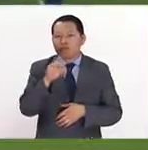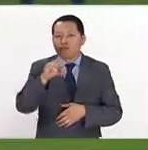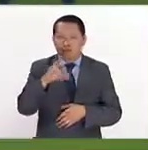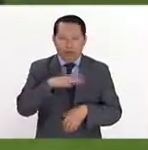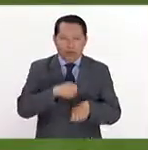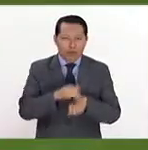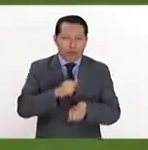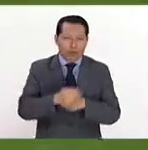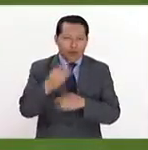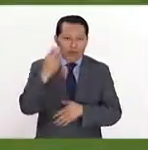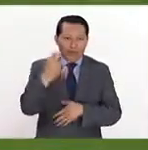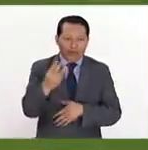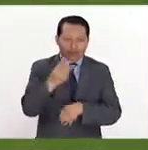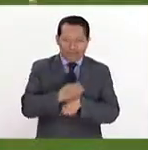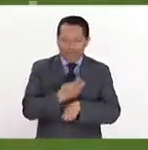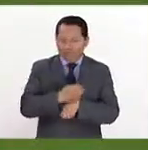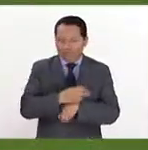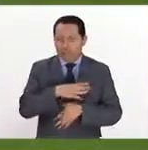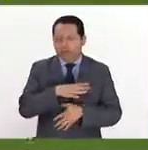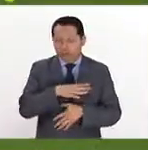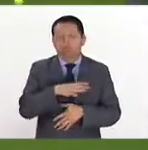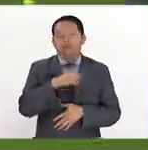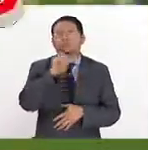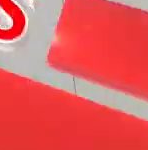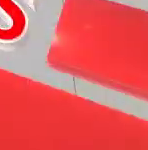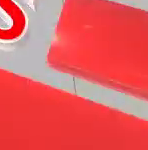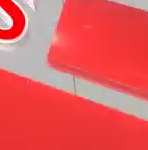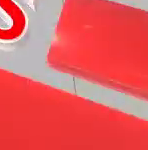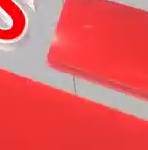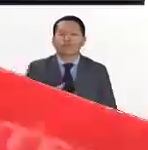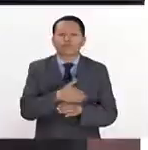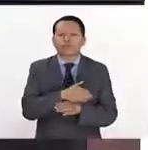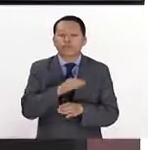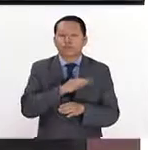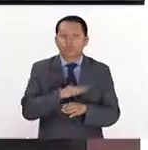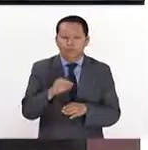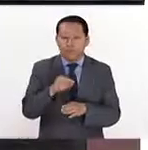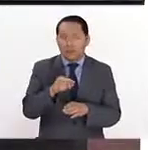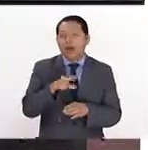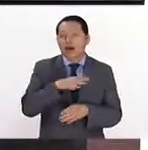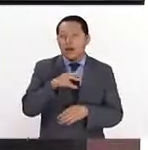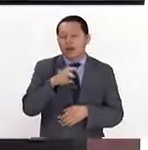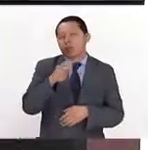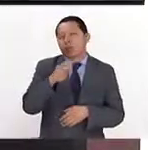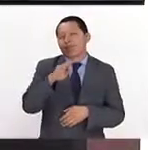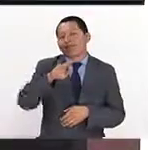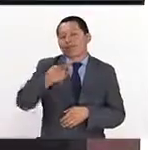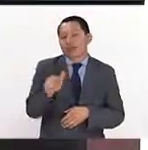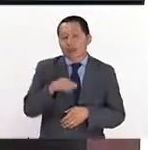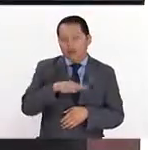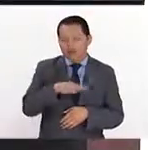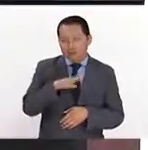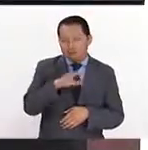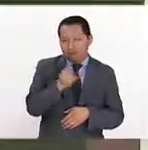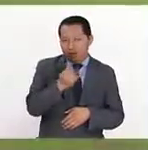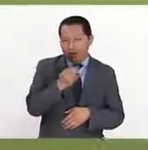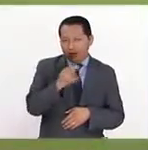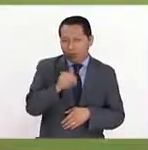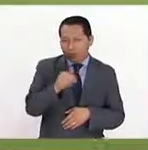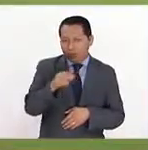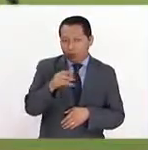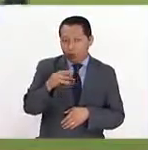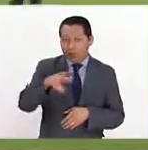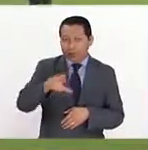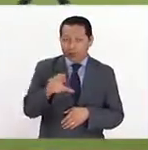tercero en la Bundesliga. Vamos ahora con la previa de la UEFA Champions League. El Bayern Múnich se enfrenta hoy a